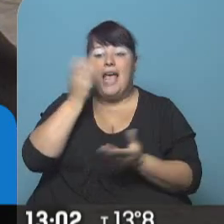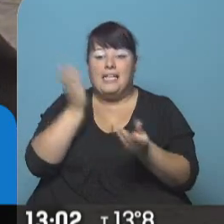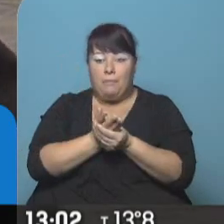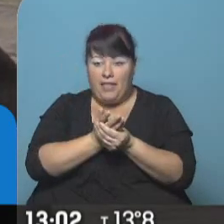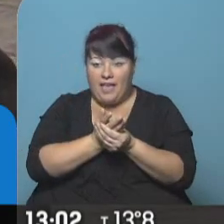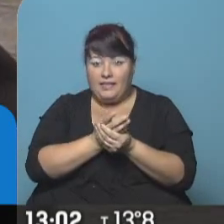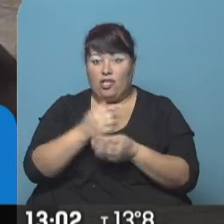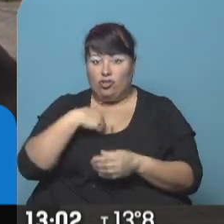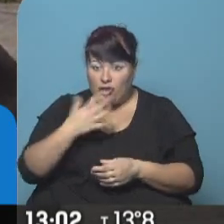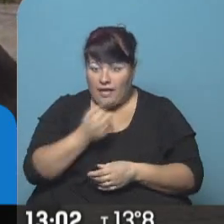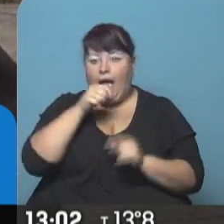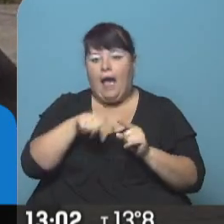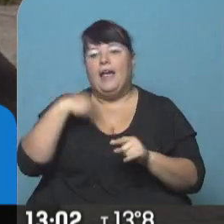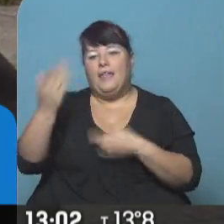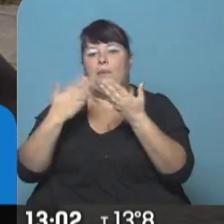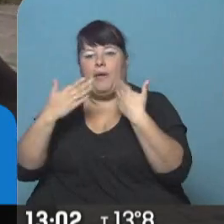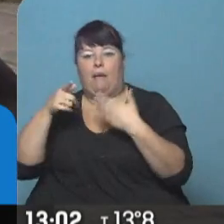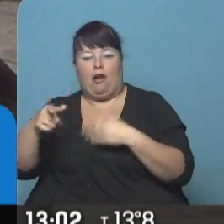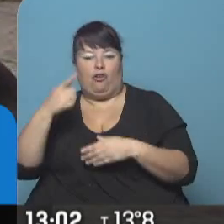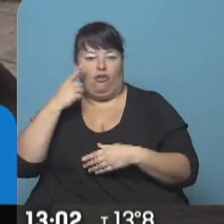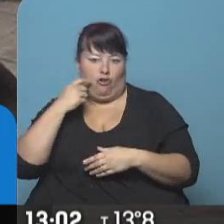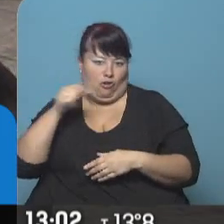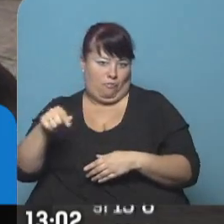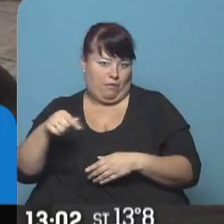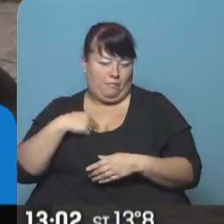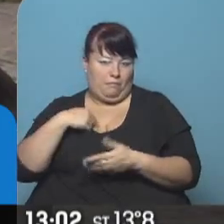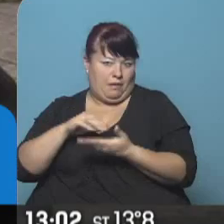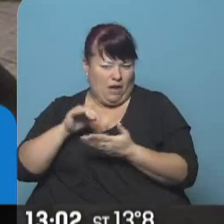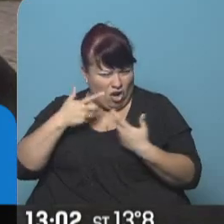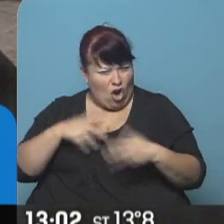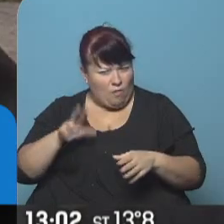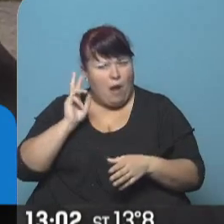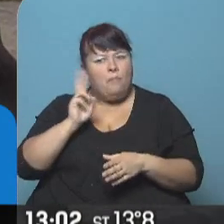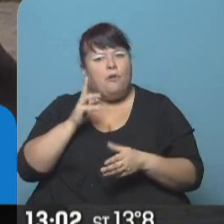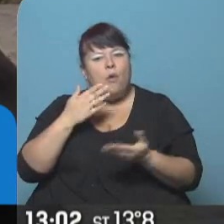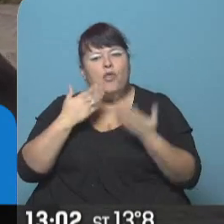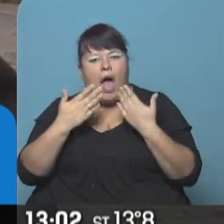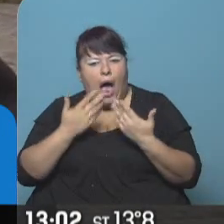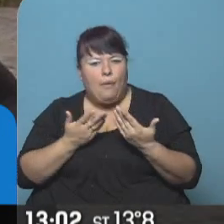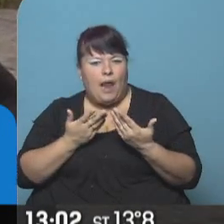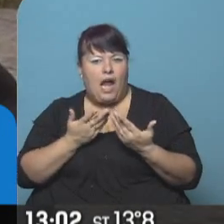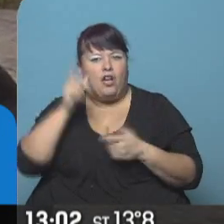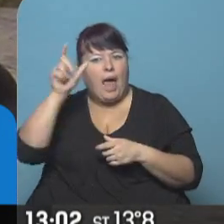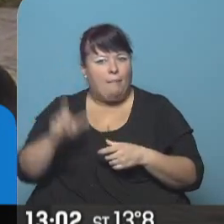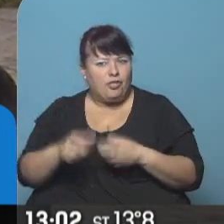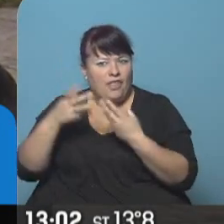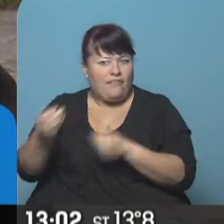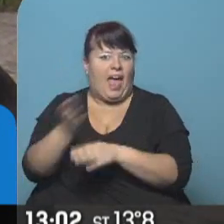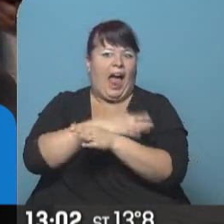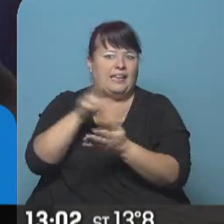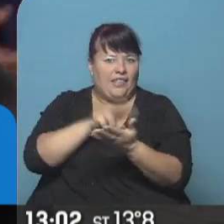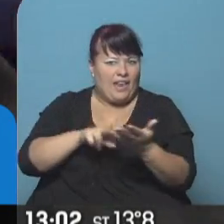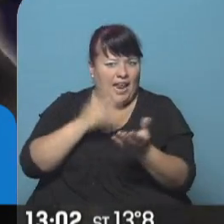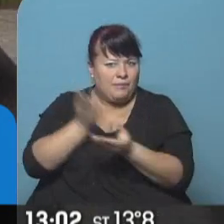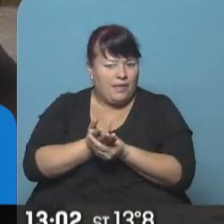estaba en mi poder recién ahí va a poder tomar contacto con mí es normal que no se pueda hablar con el defendido antes de leer el expediente